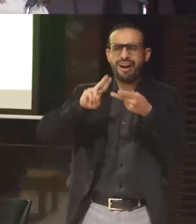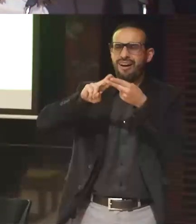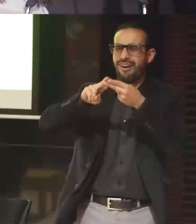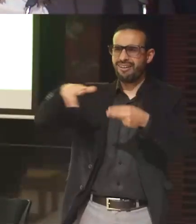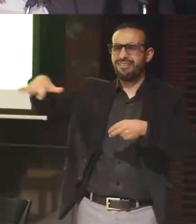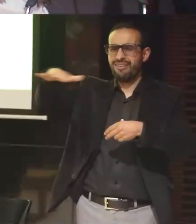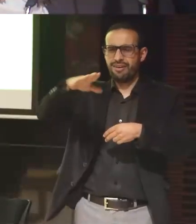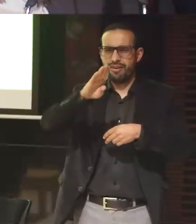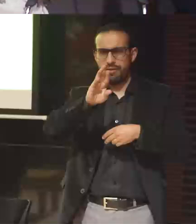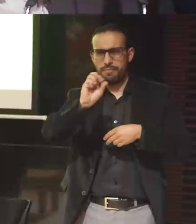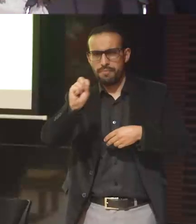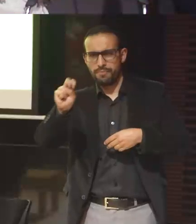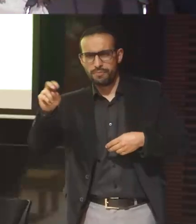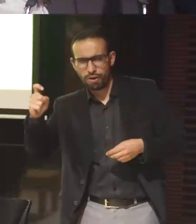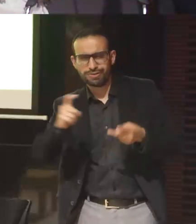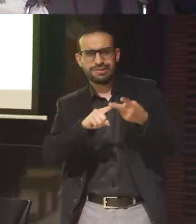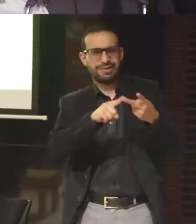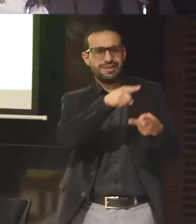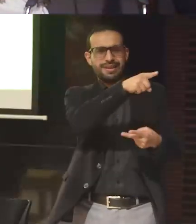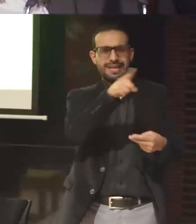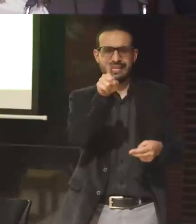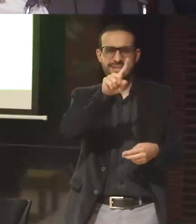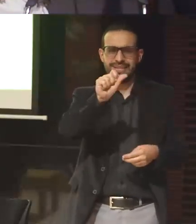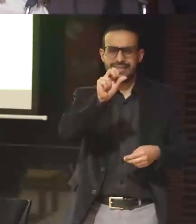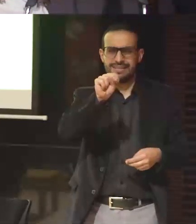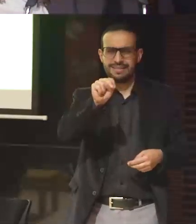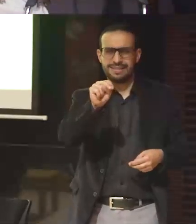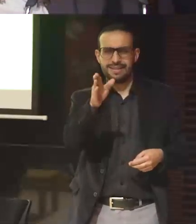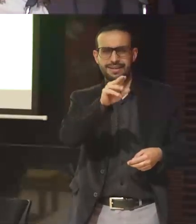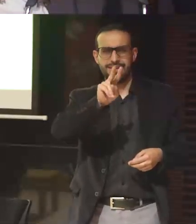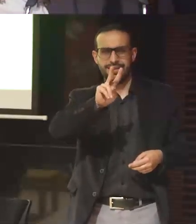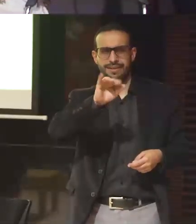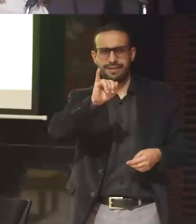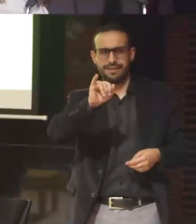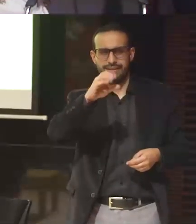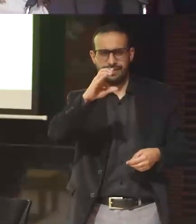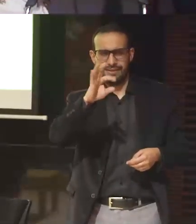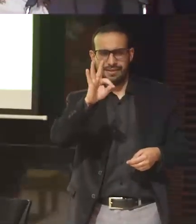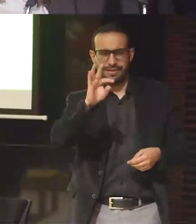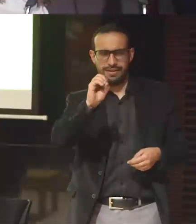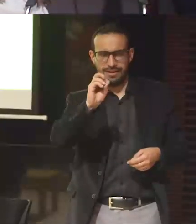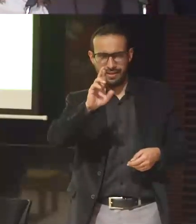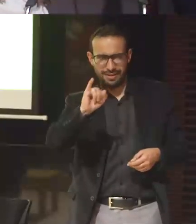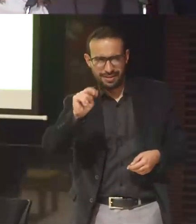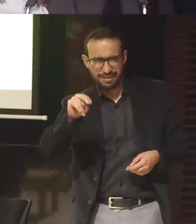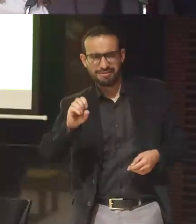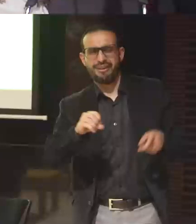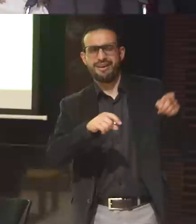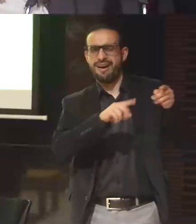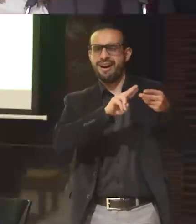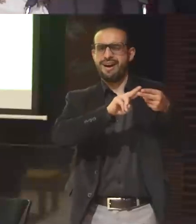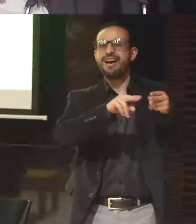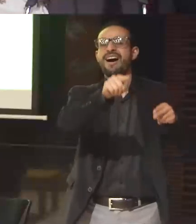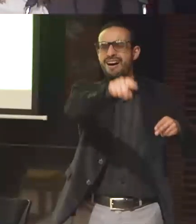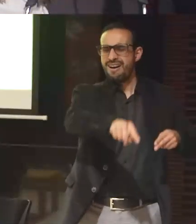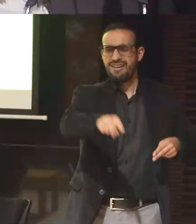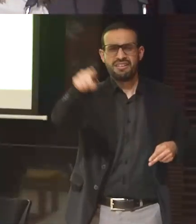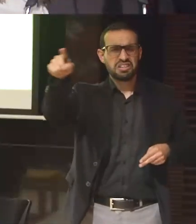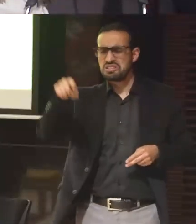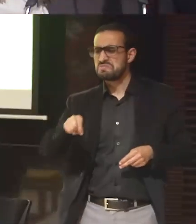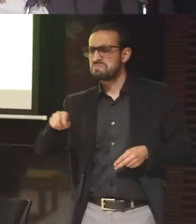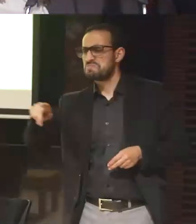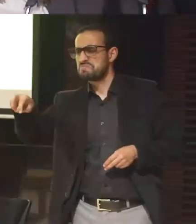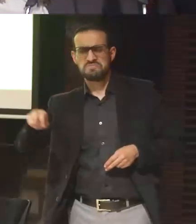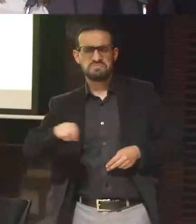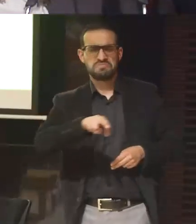Victorino, todos se sienten súper dueñas de su ciudad y caminan pues como tranquilas, y se cruzan con